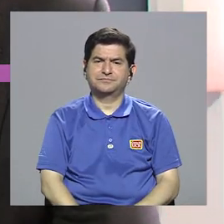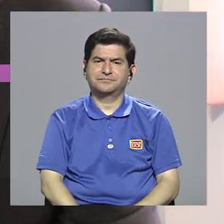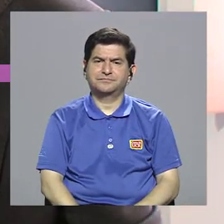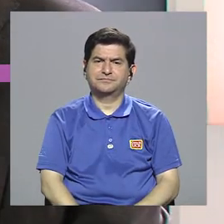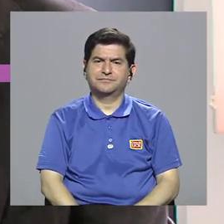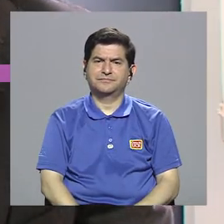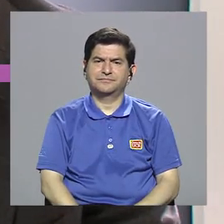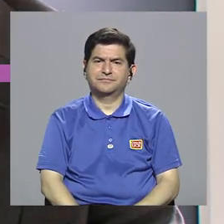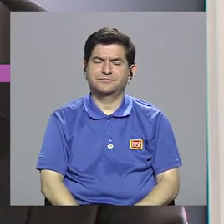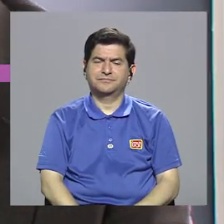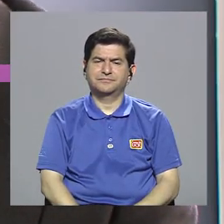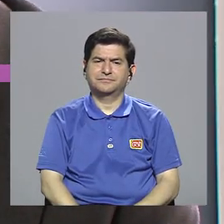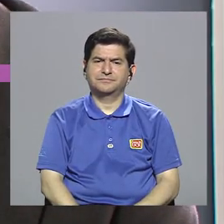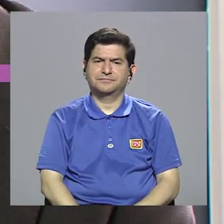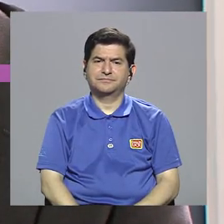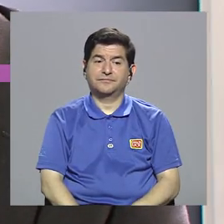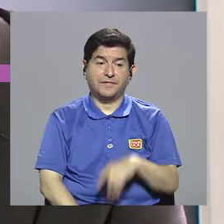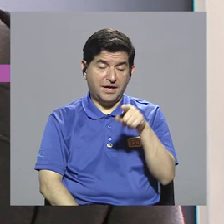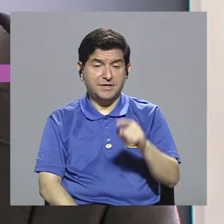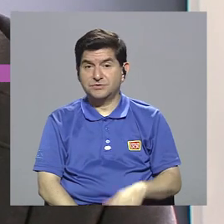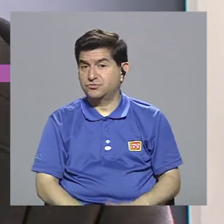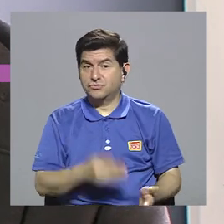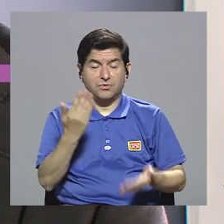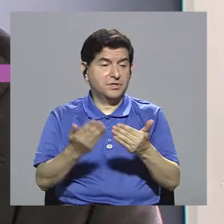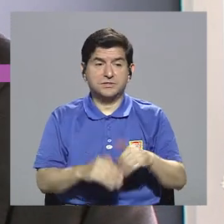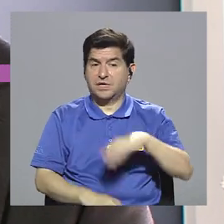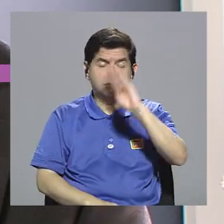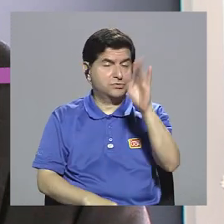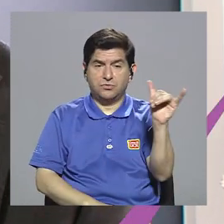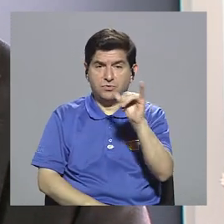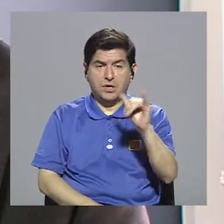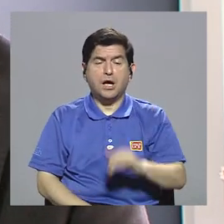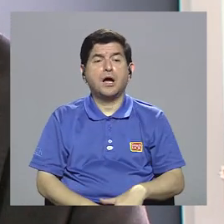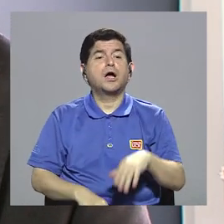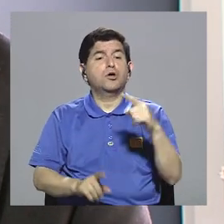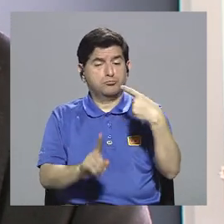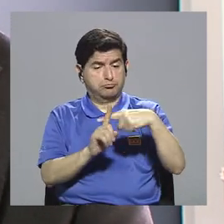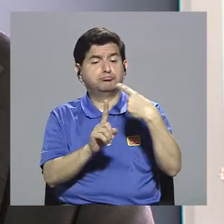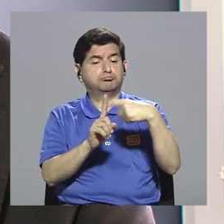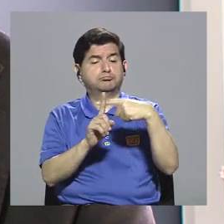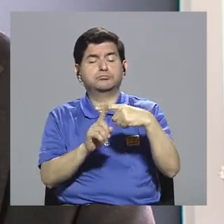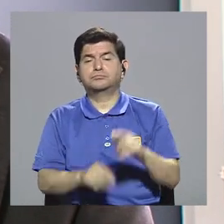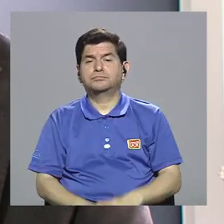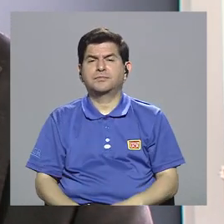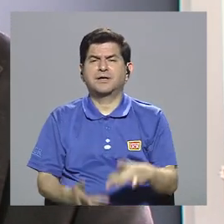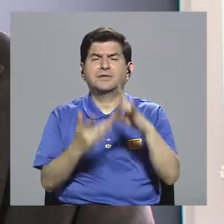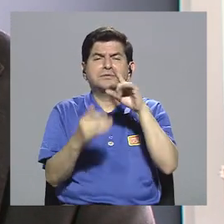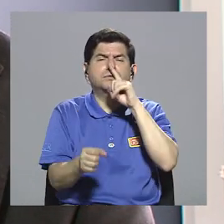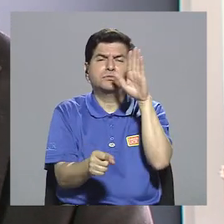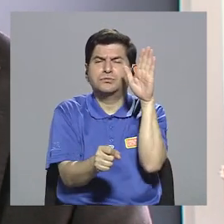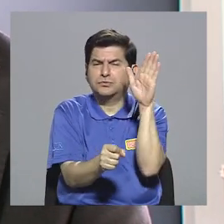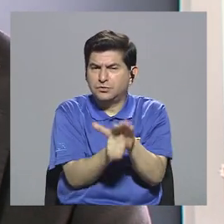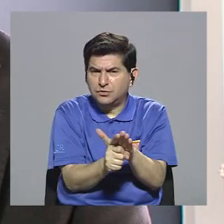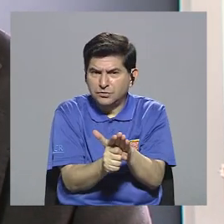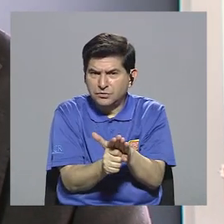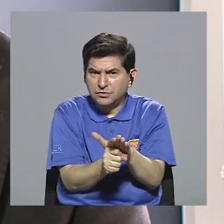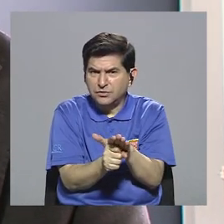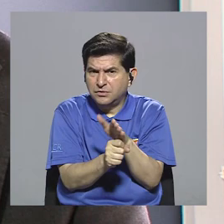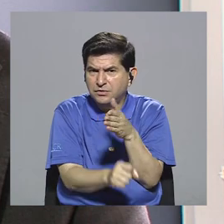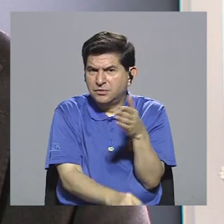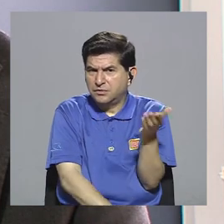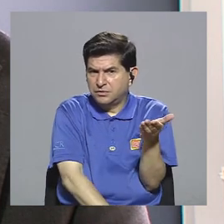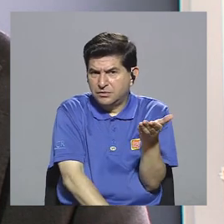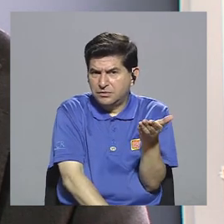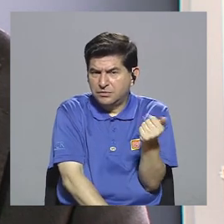que relativamente inédito por lo tanto creo que es muy positivo sobre todo el compromiso de